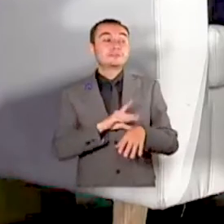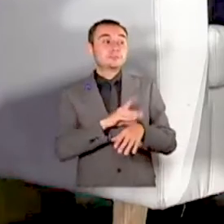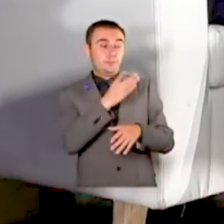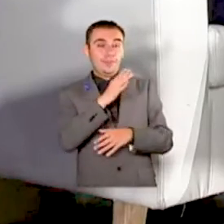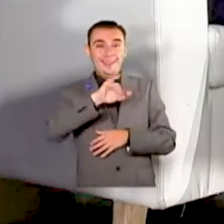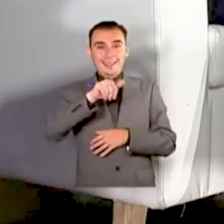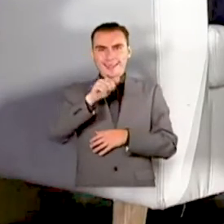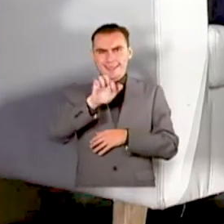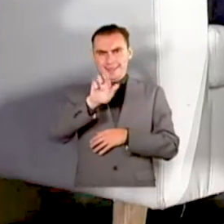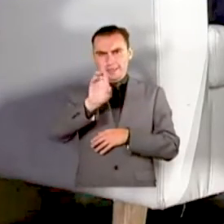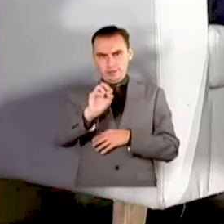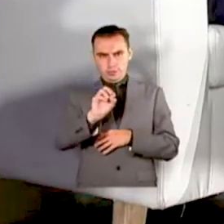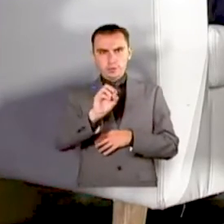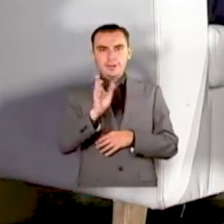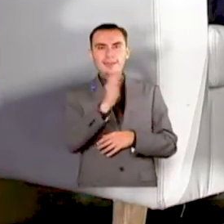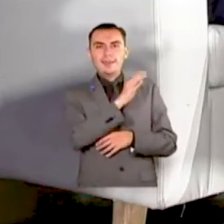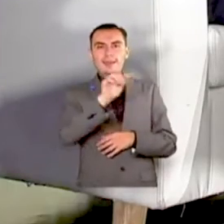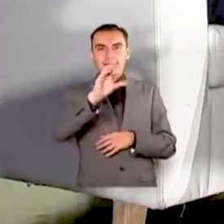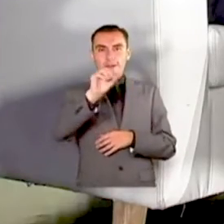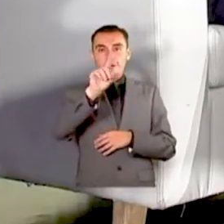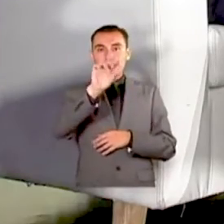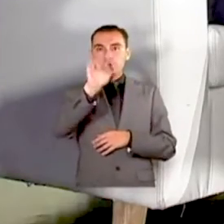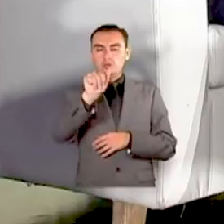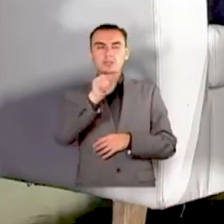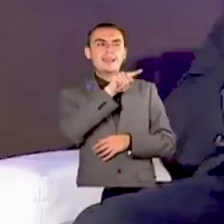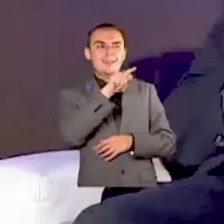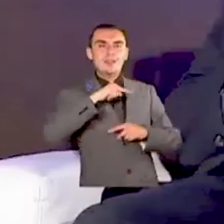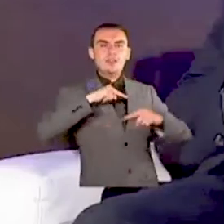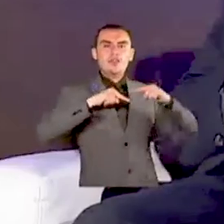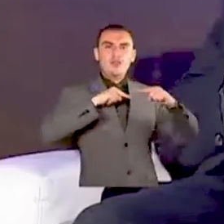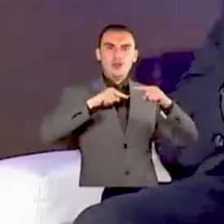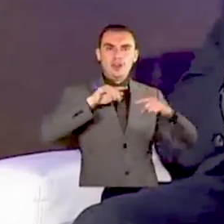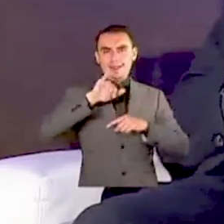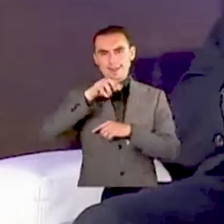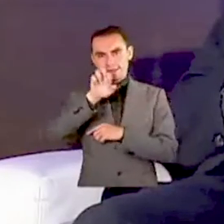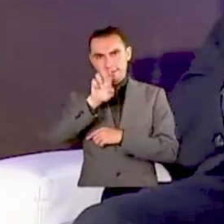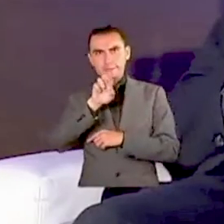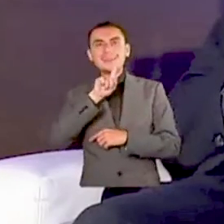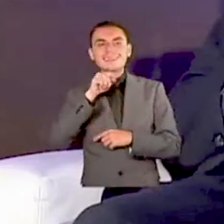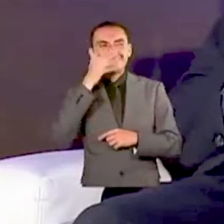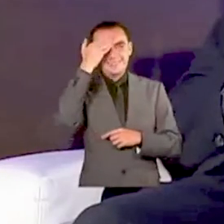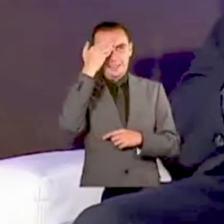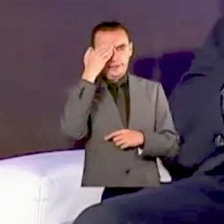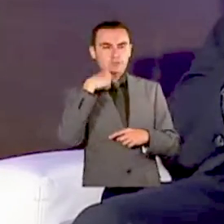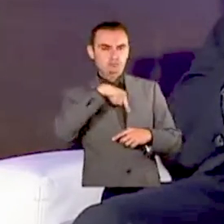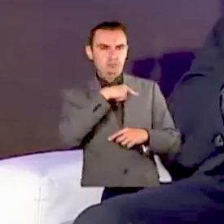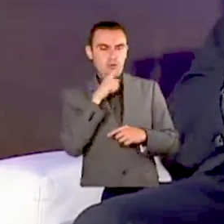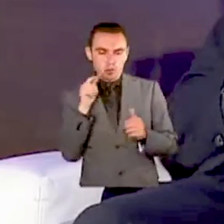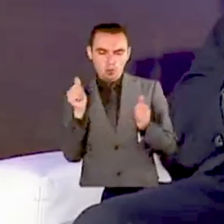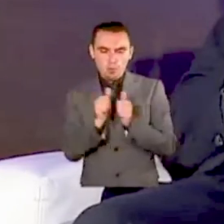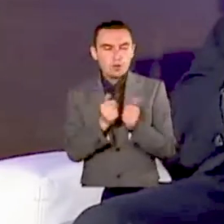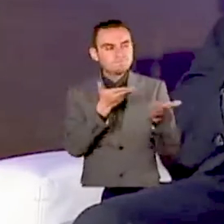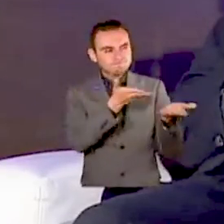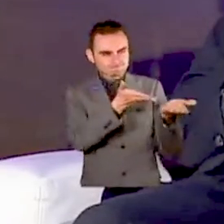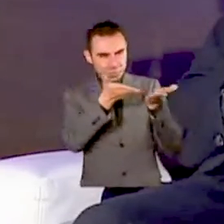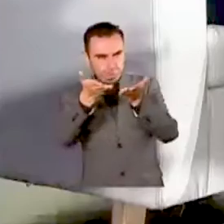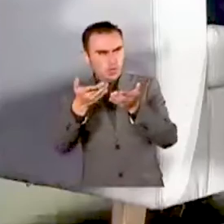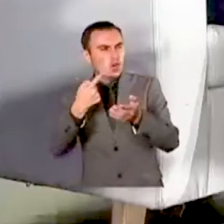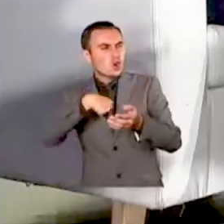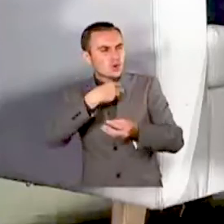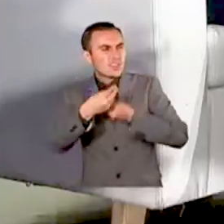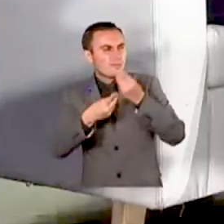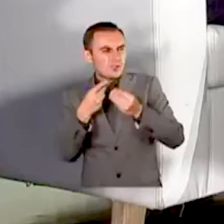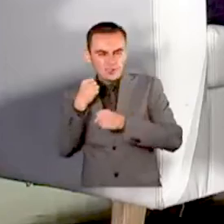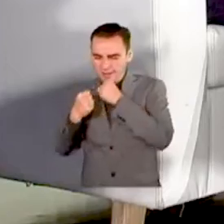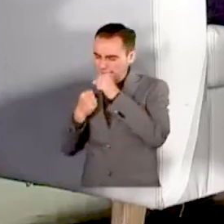Acosta es nuestro coordinador ante la JEP y él sabe que tiene como fin primordial estar al lado de las víctimas. Doctor Jairo, ¿qué hemos hecho en